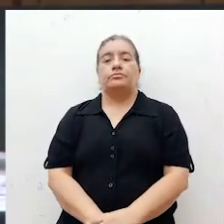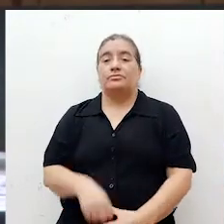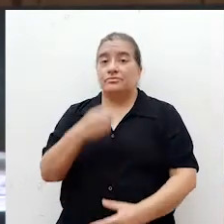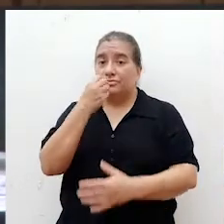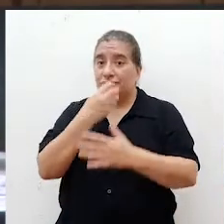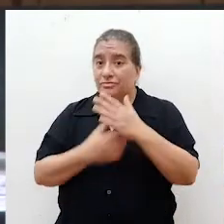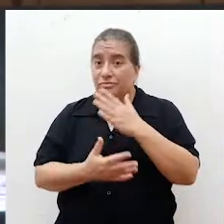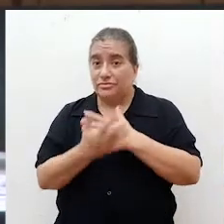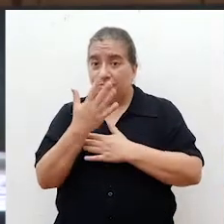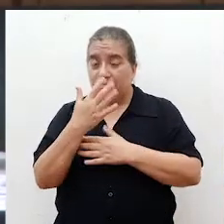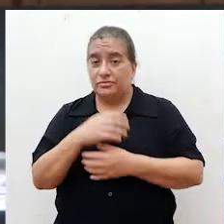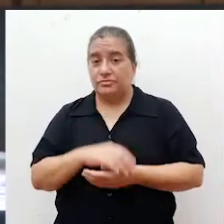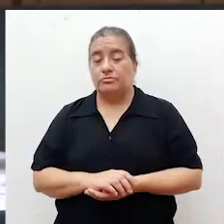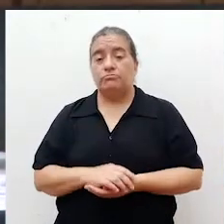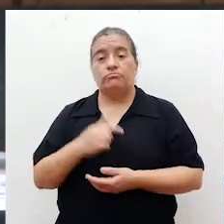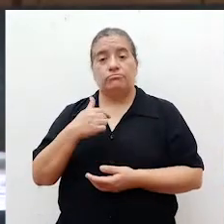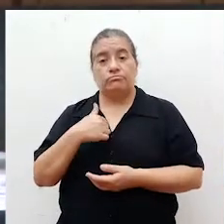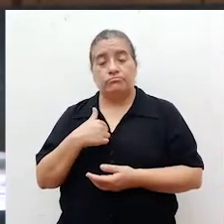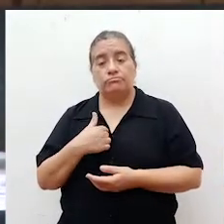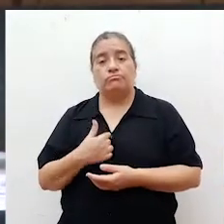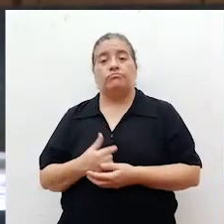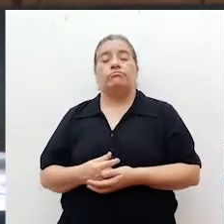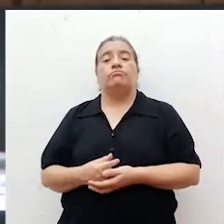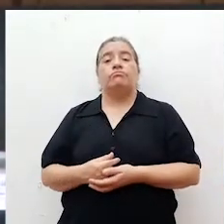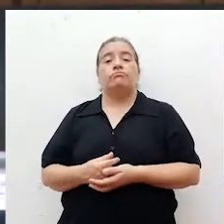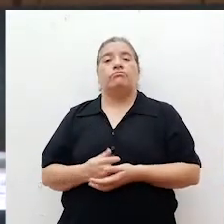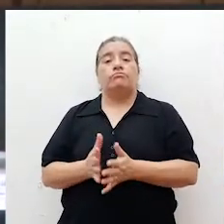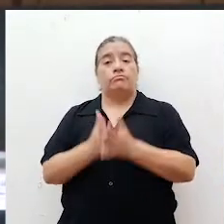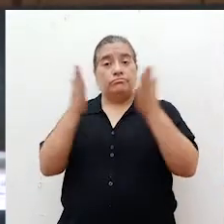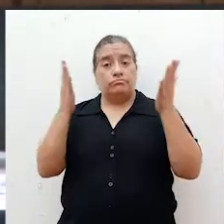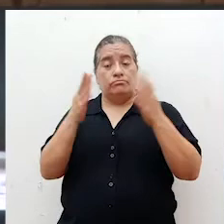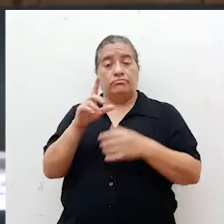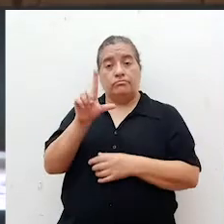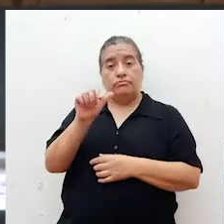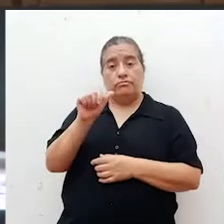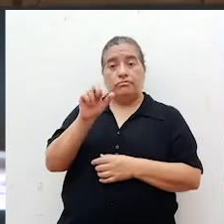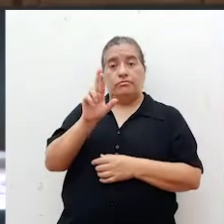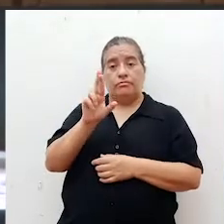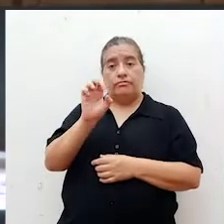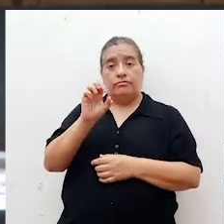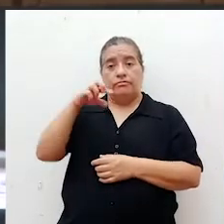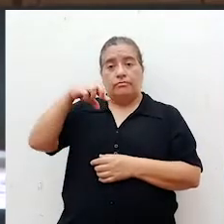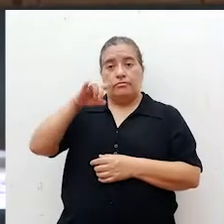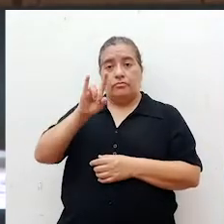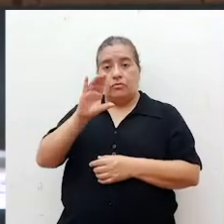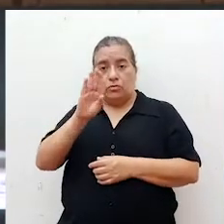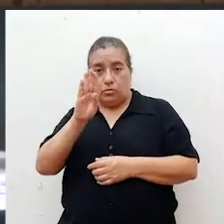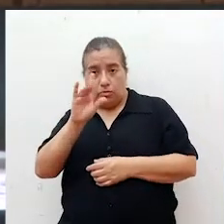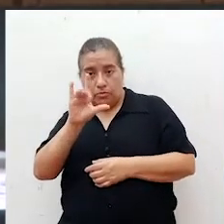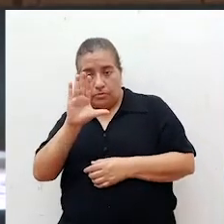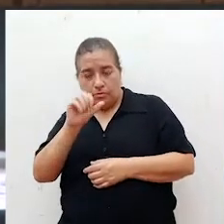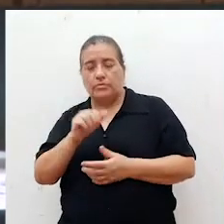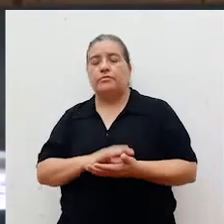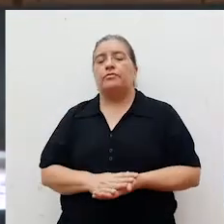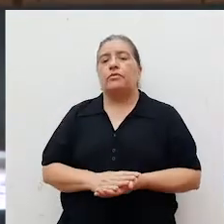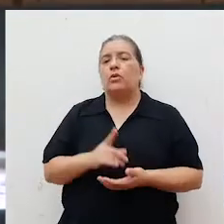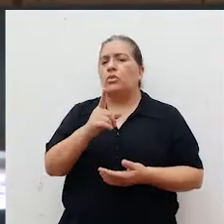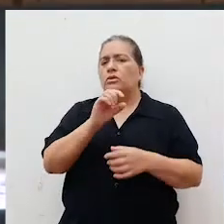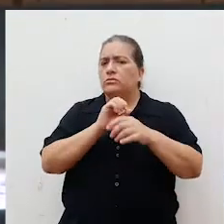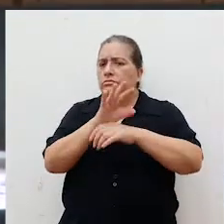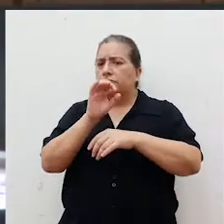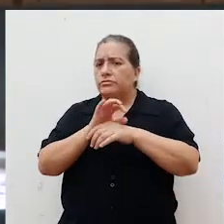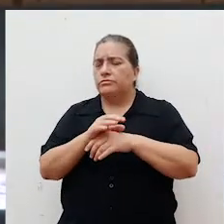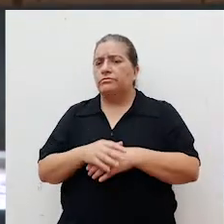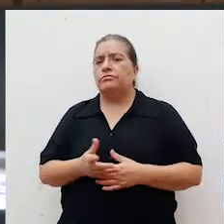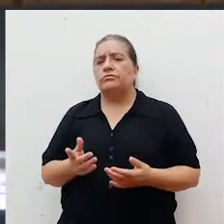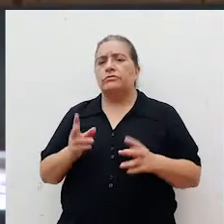no? Otra de las preguntas es sobre los bonos. ¿Cuáles son las recomendaciones que ustedes han brindado? Y por último, ¿por qué